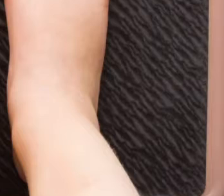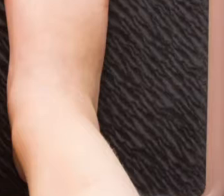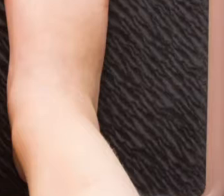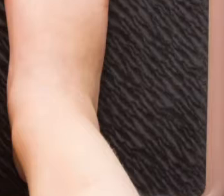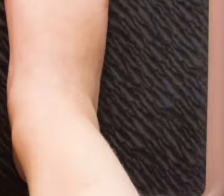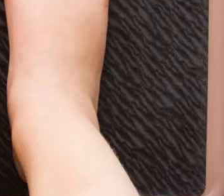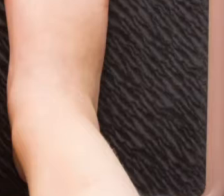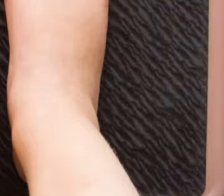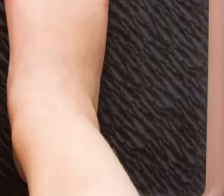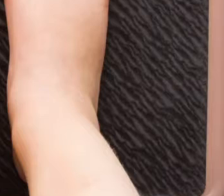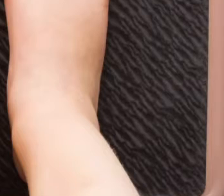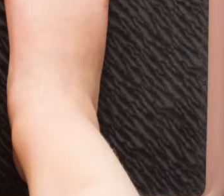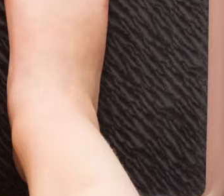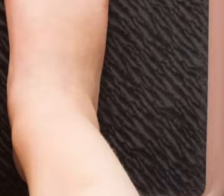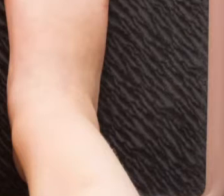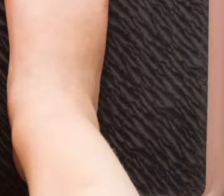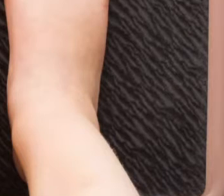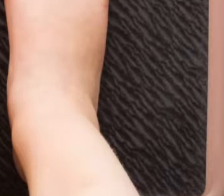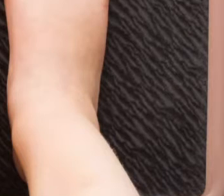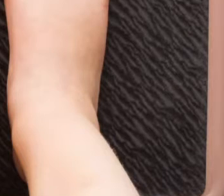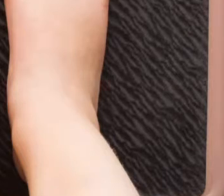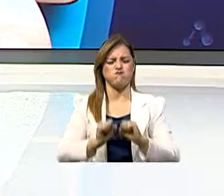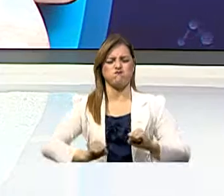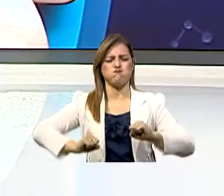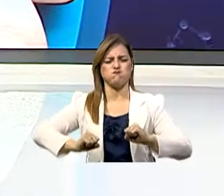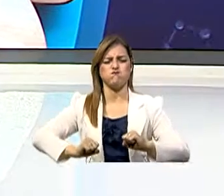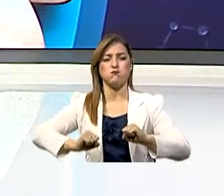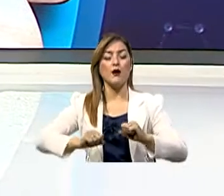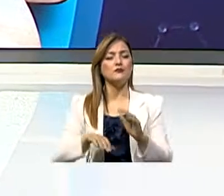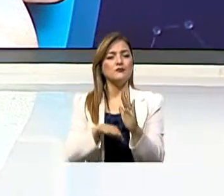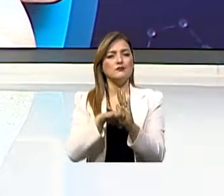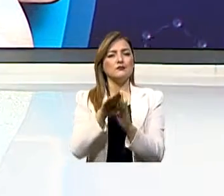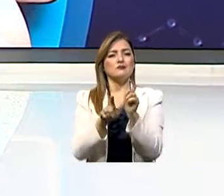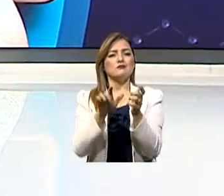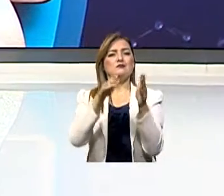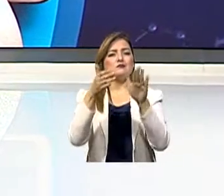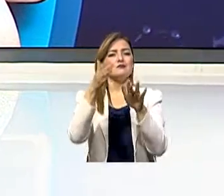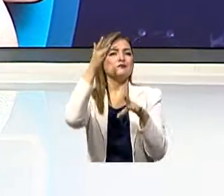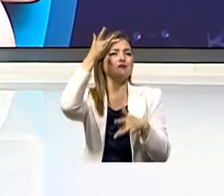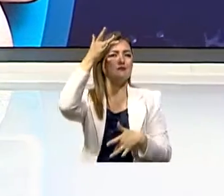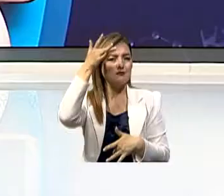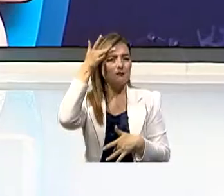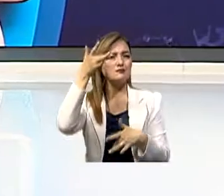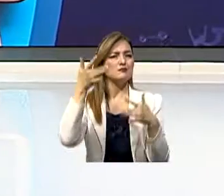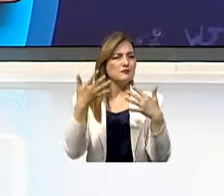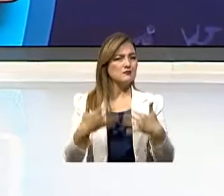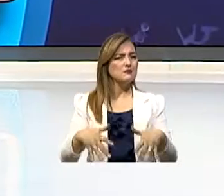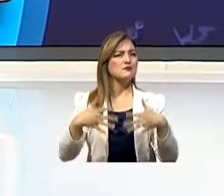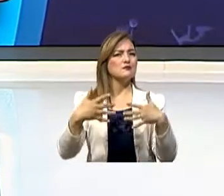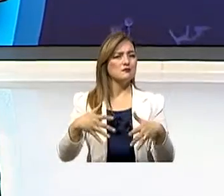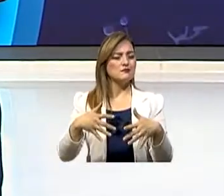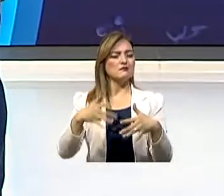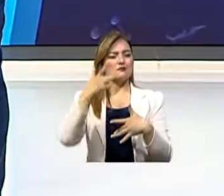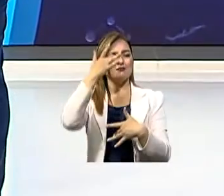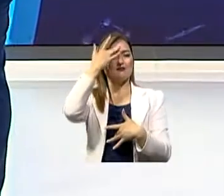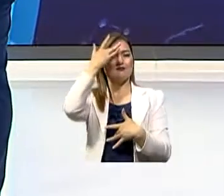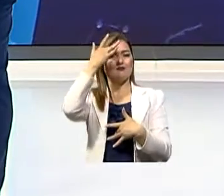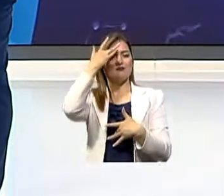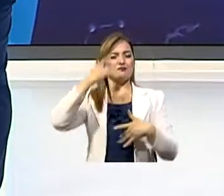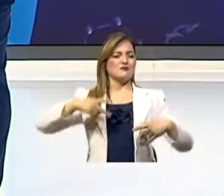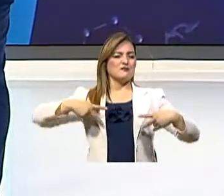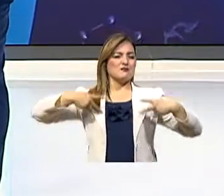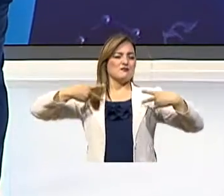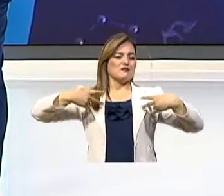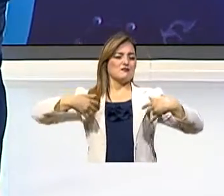más obesidad son aquellos países que usualmente tienen mayor mortalidad por enfermedades crónicas adquiridas durante toda la